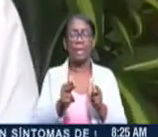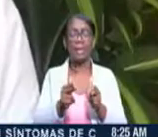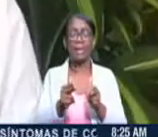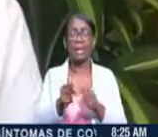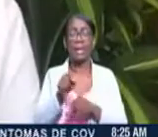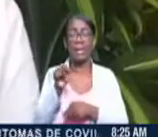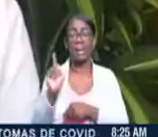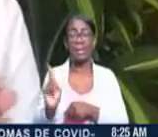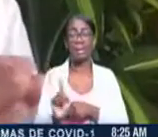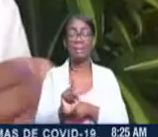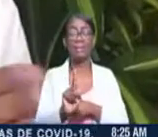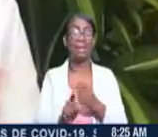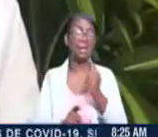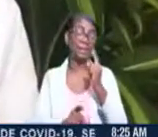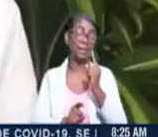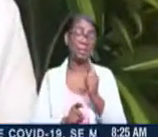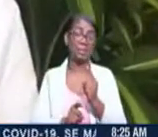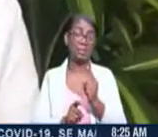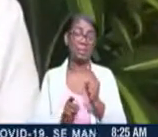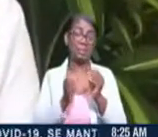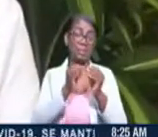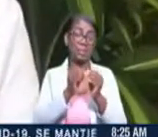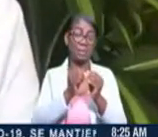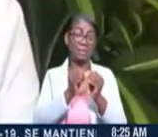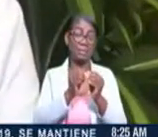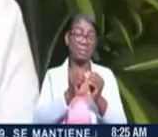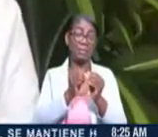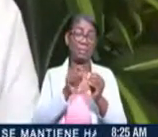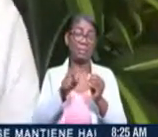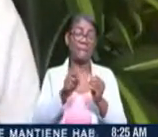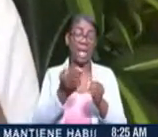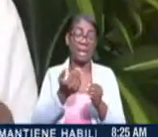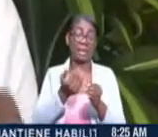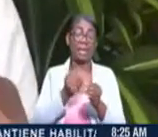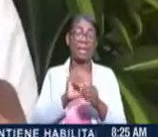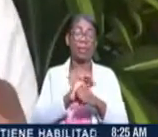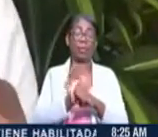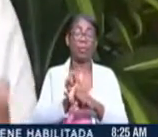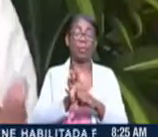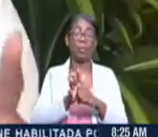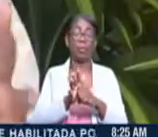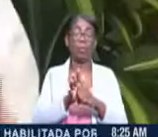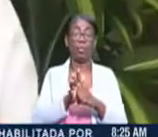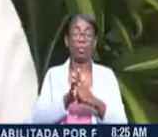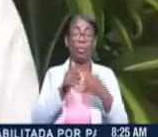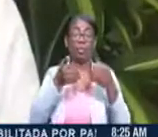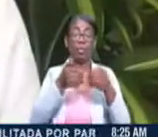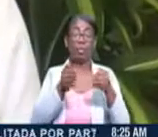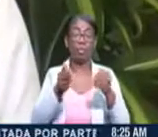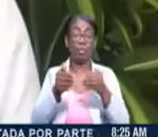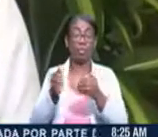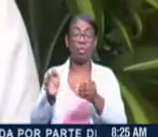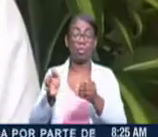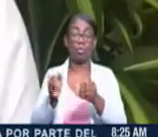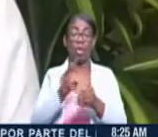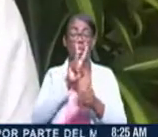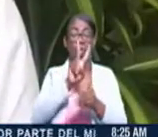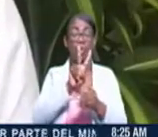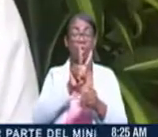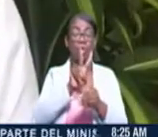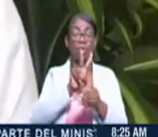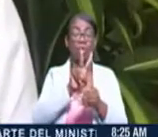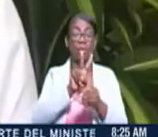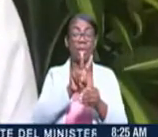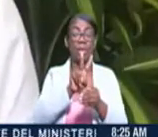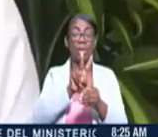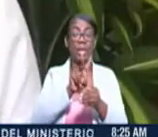tener mucho cuidado. Pero bueno, teníamos planificado previo al COVID la apertura de 2 de nuestras estaciones experimentales